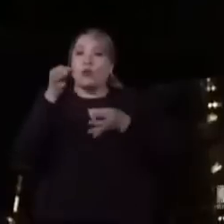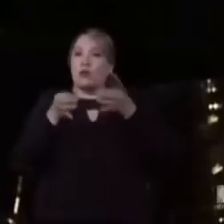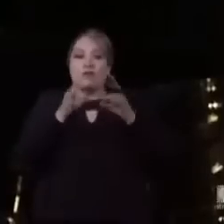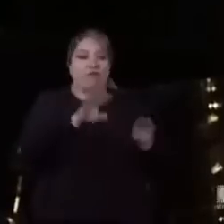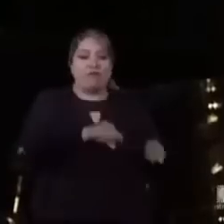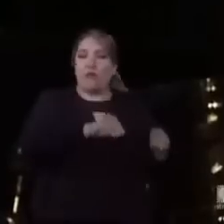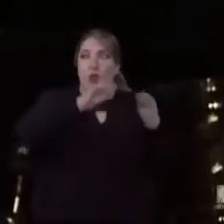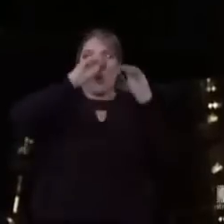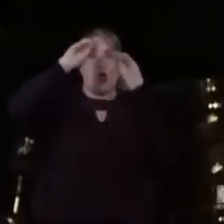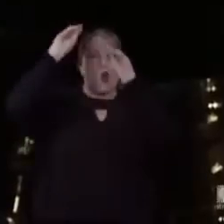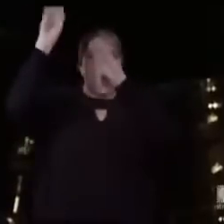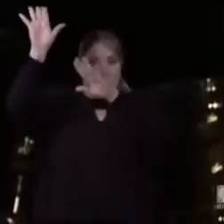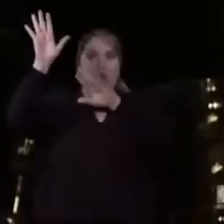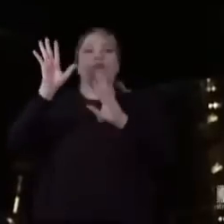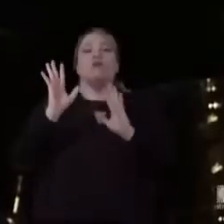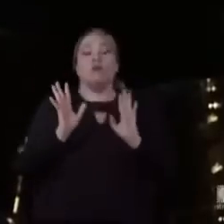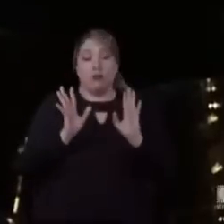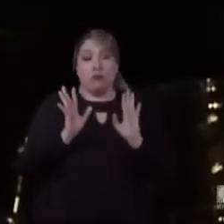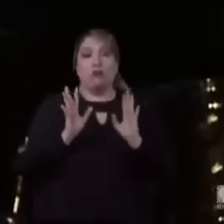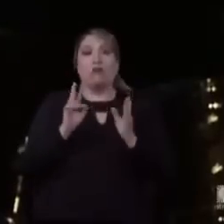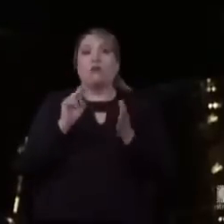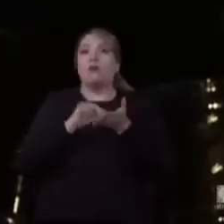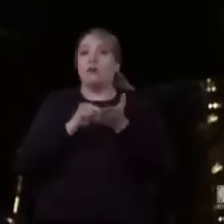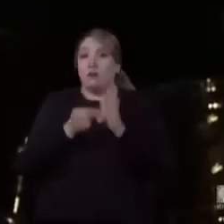al exilio. Pero se trataba